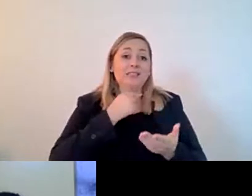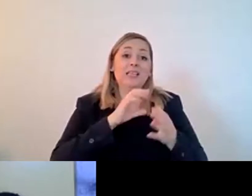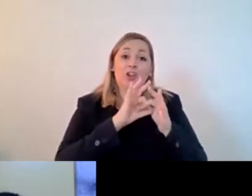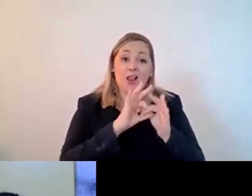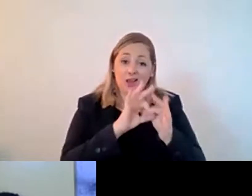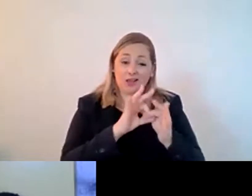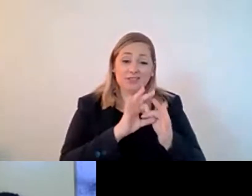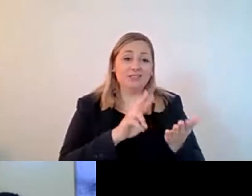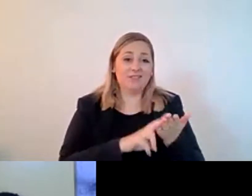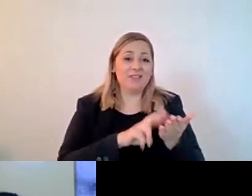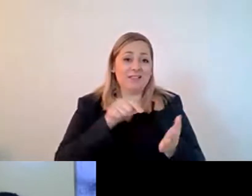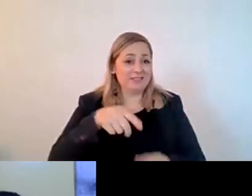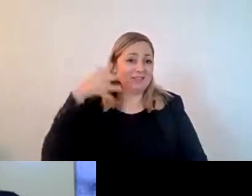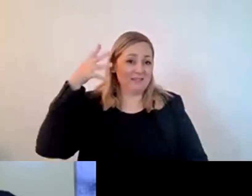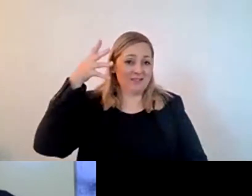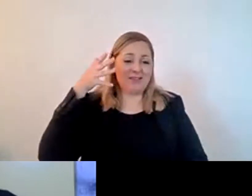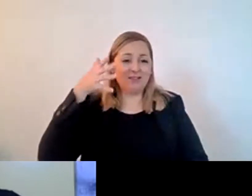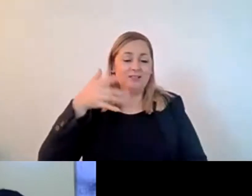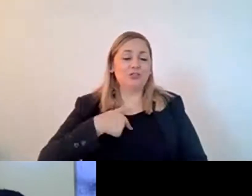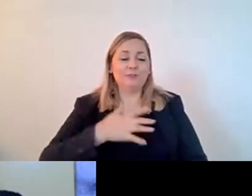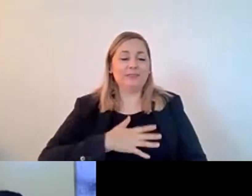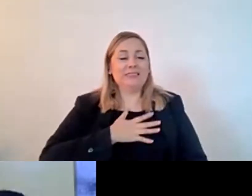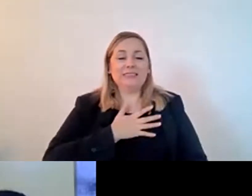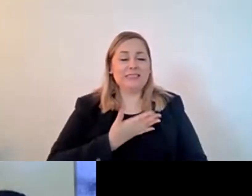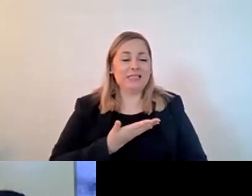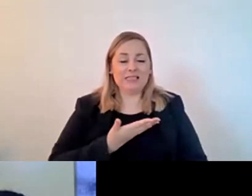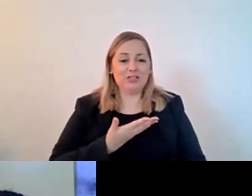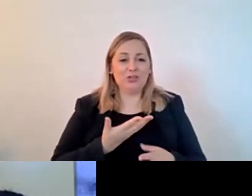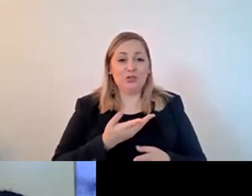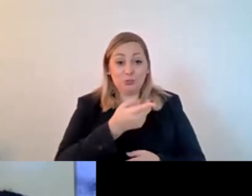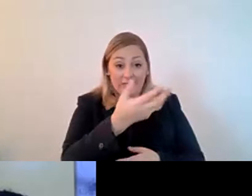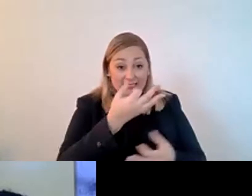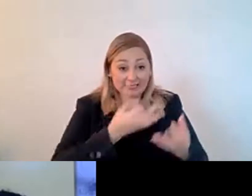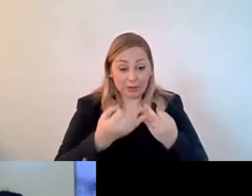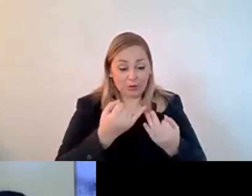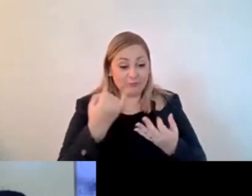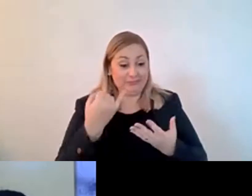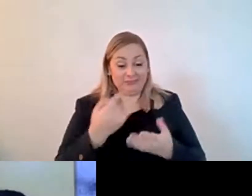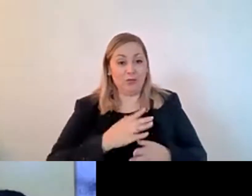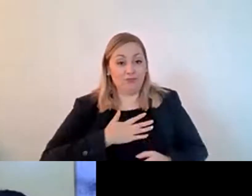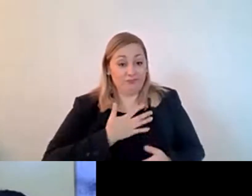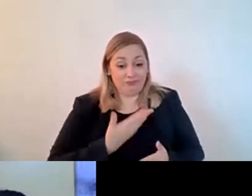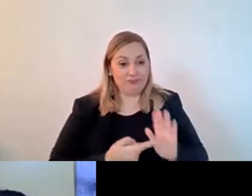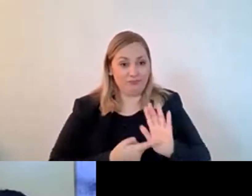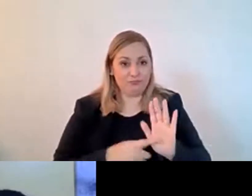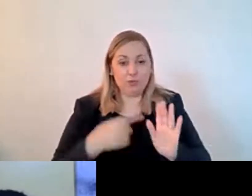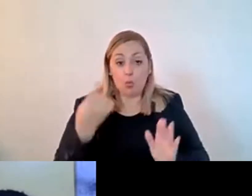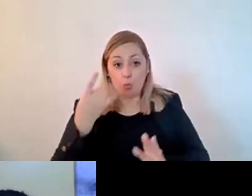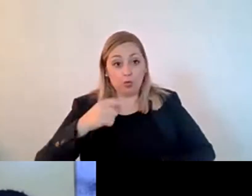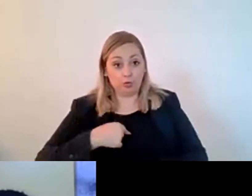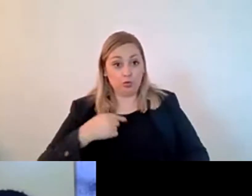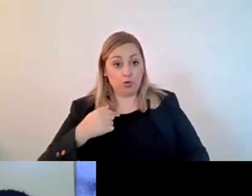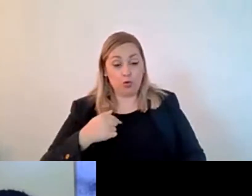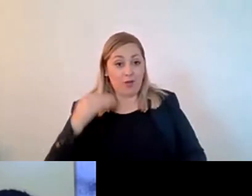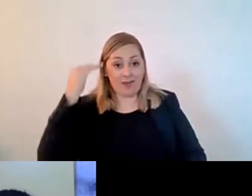en realidad esta charla porque me siento muy identificada con todo lo que dijo, no solo por mí, que ya soy grande,